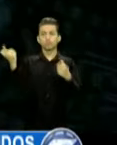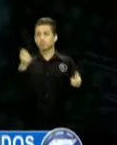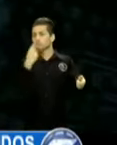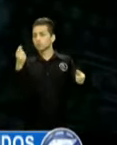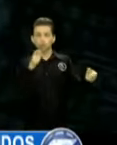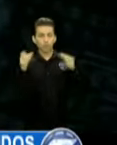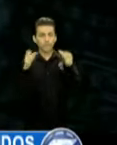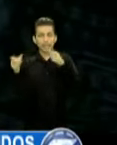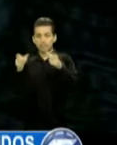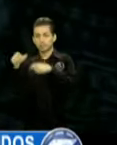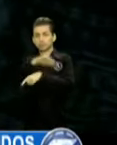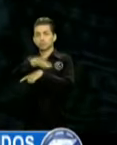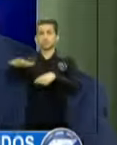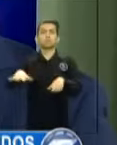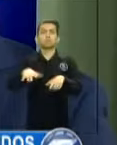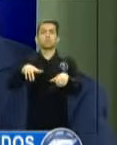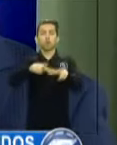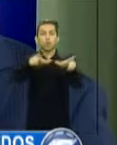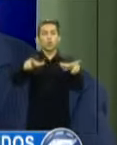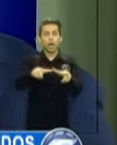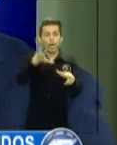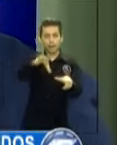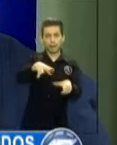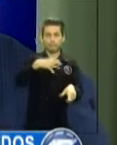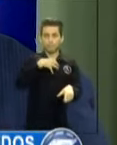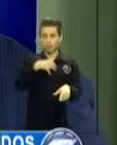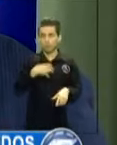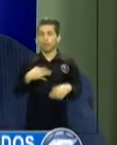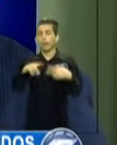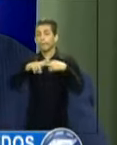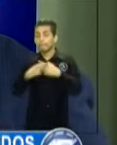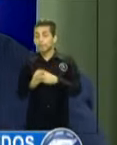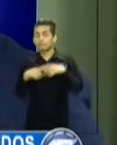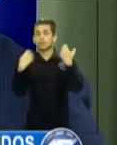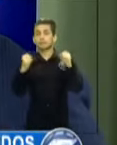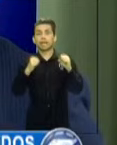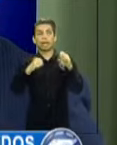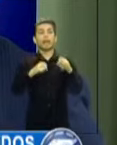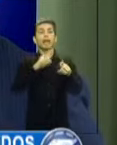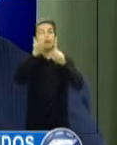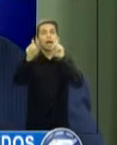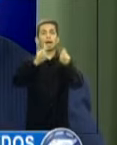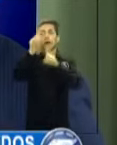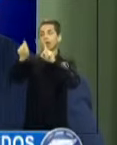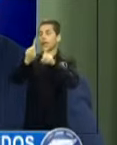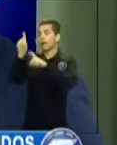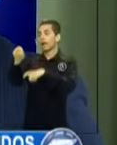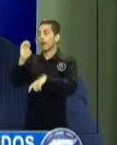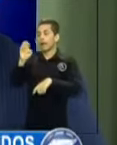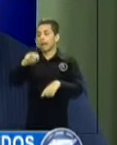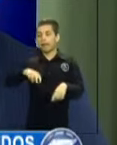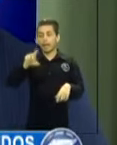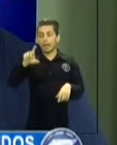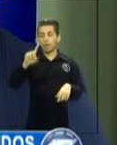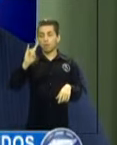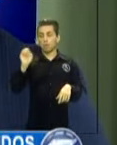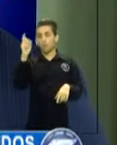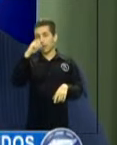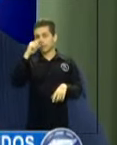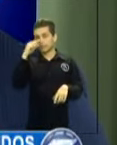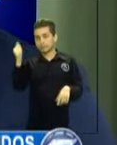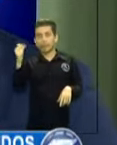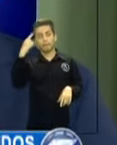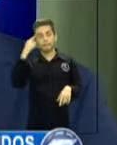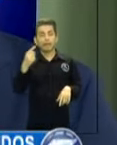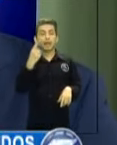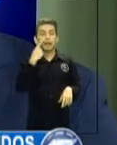local. Se va a iniciar haciendo una encuesta para medir realmente de manera muy precisa los niveles, no solamente de, por supuesto,